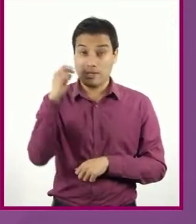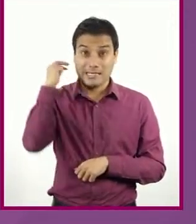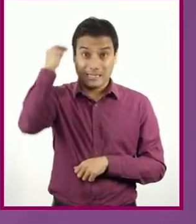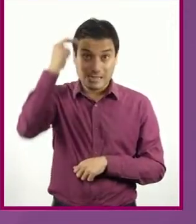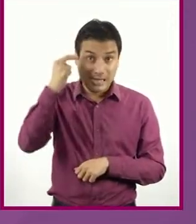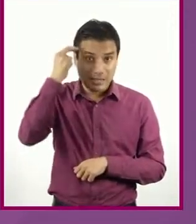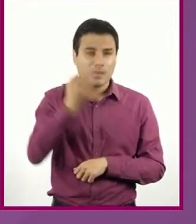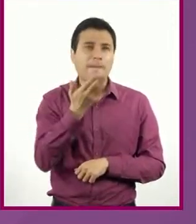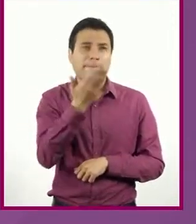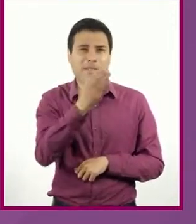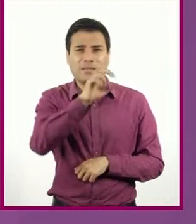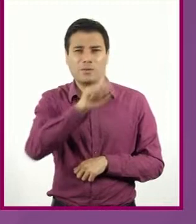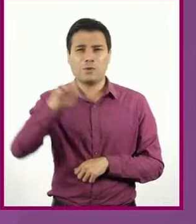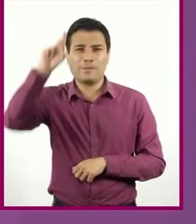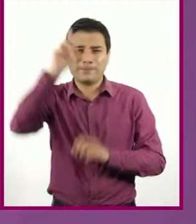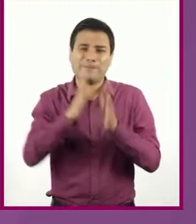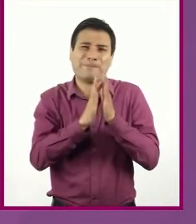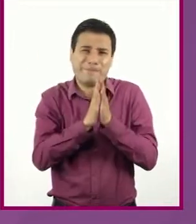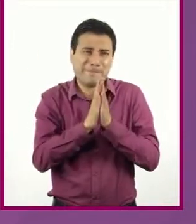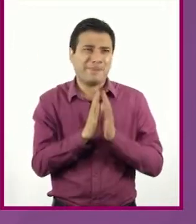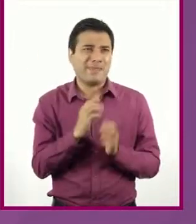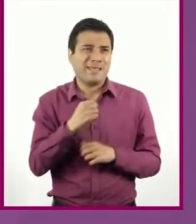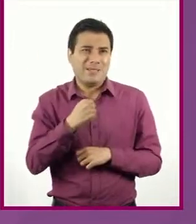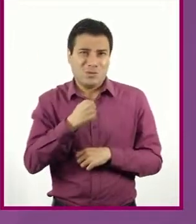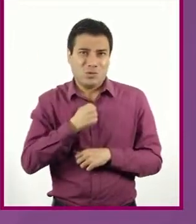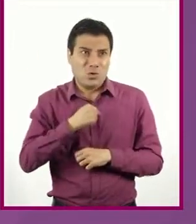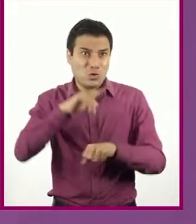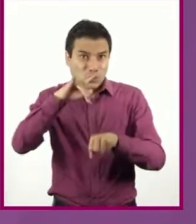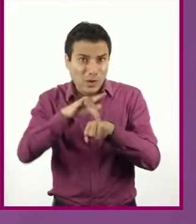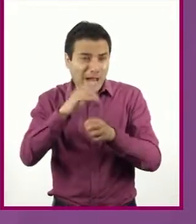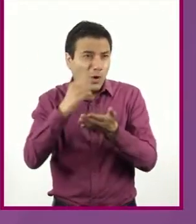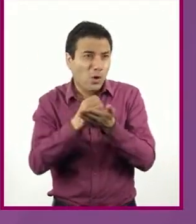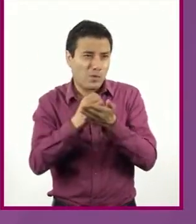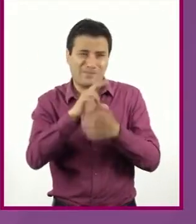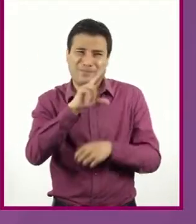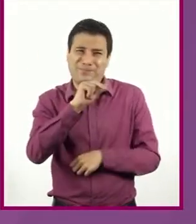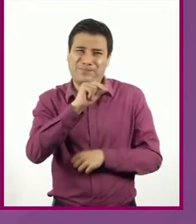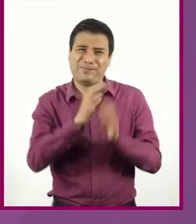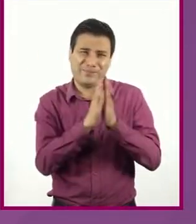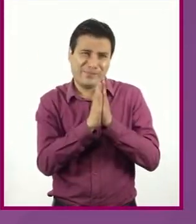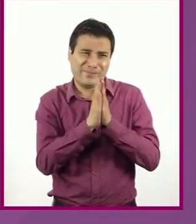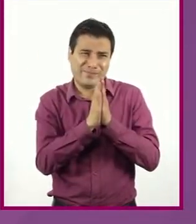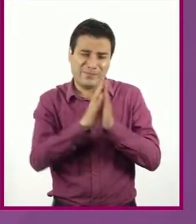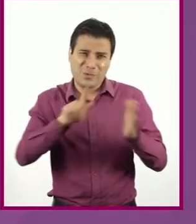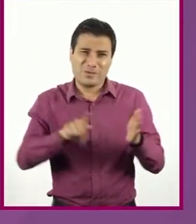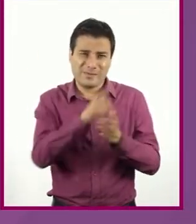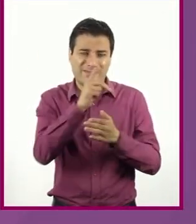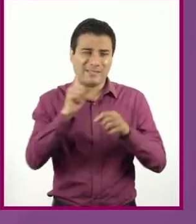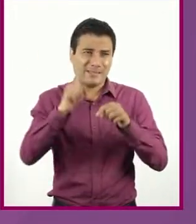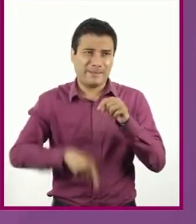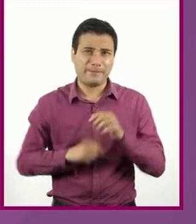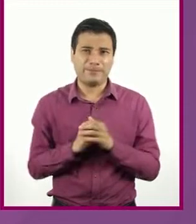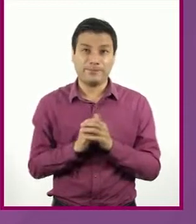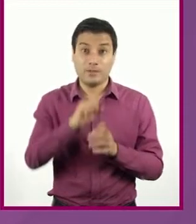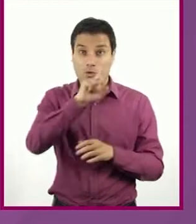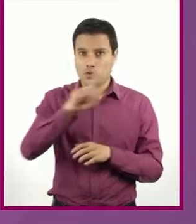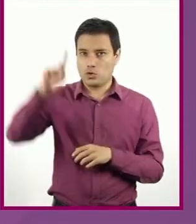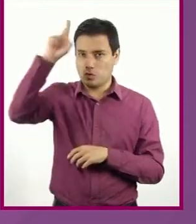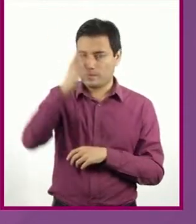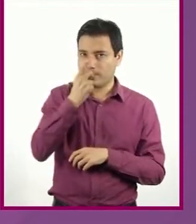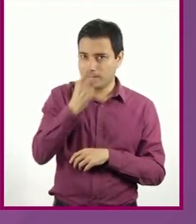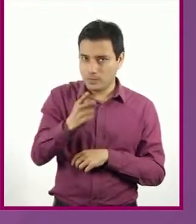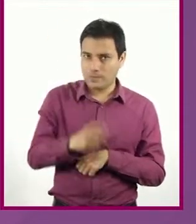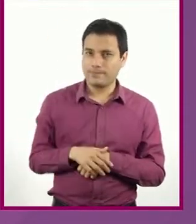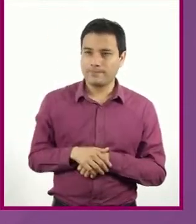a Dionisio que le quitara aquel horrible don y le devolviera todo lo que amaba. El dios le dijo que a cambio de